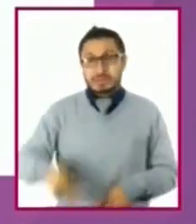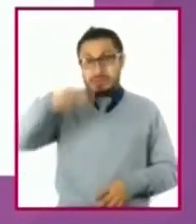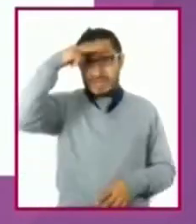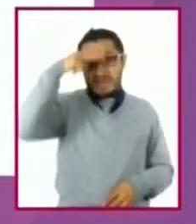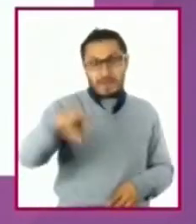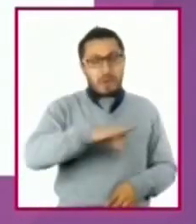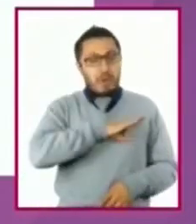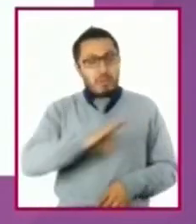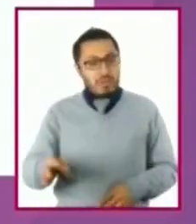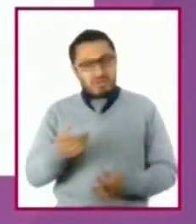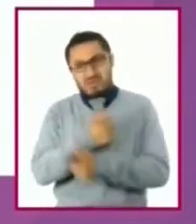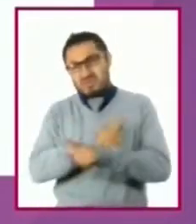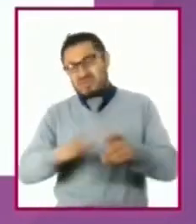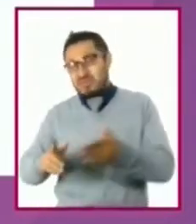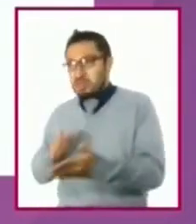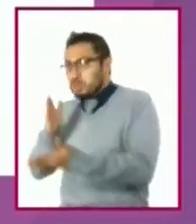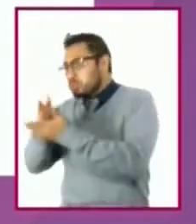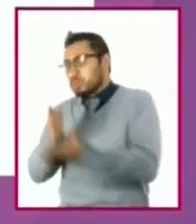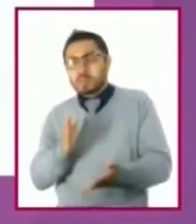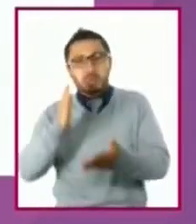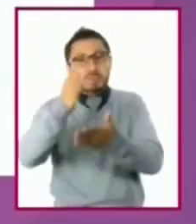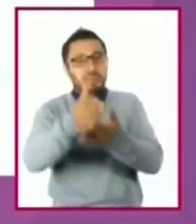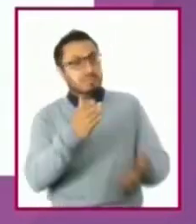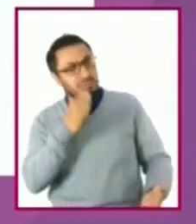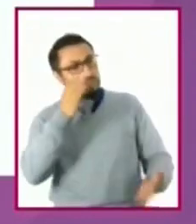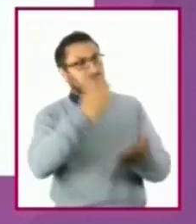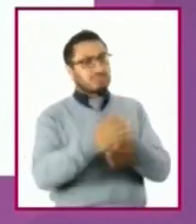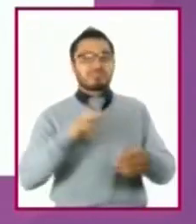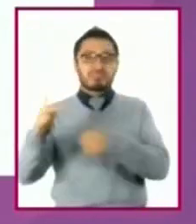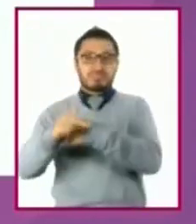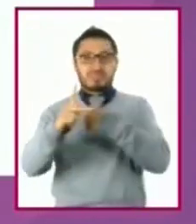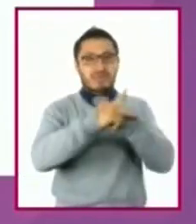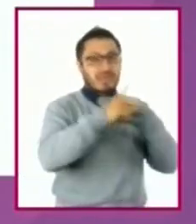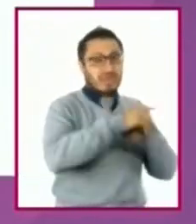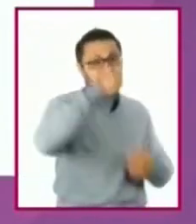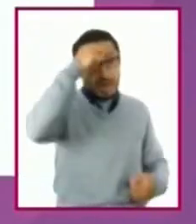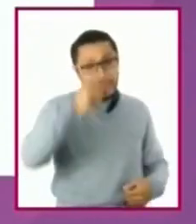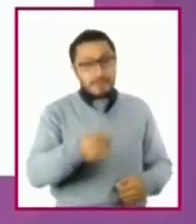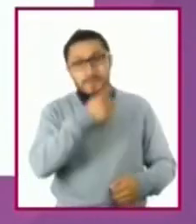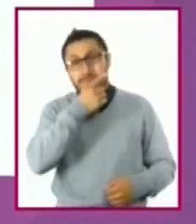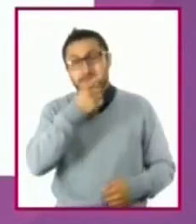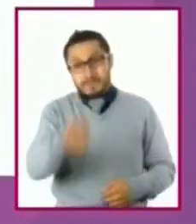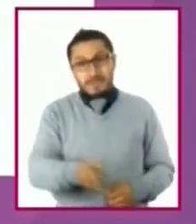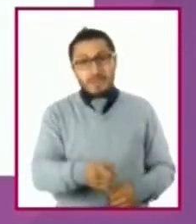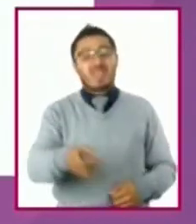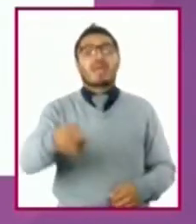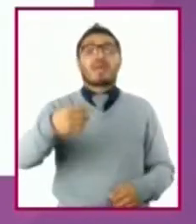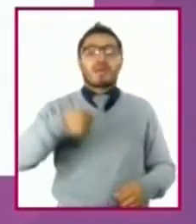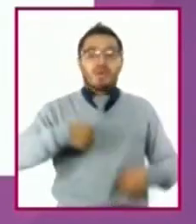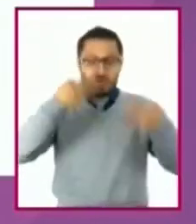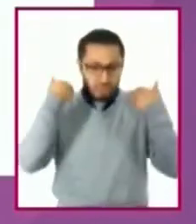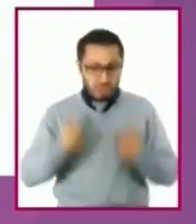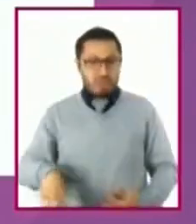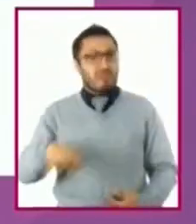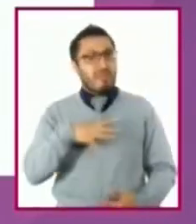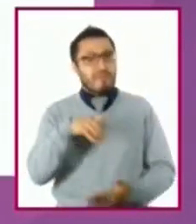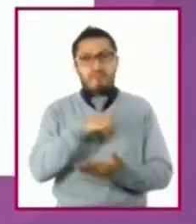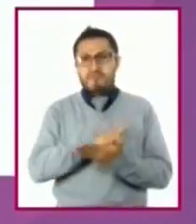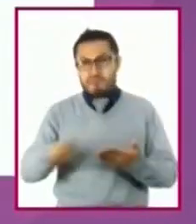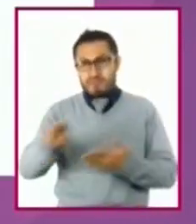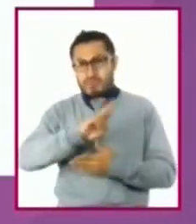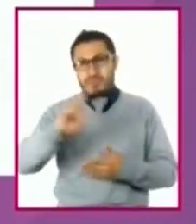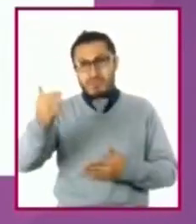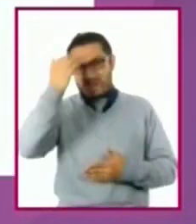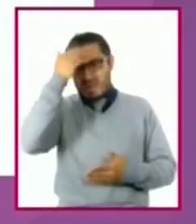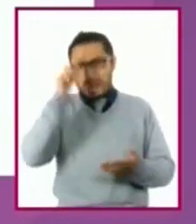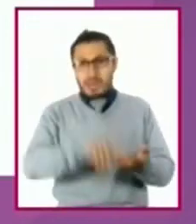acudir ante instancias internacionales para reclamar que se hagan efectivos los derechos reconocidos